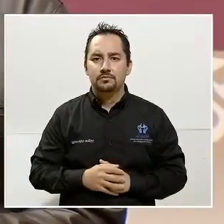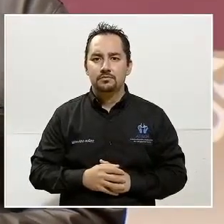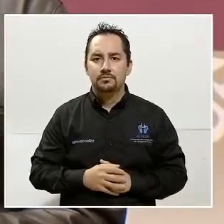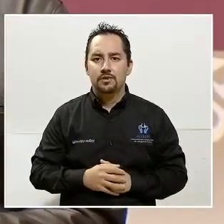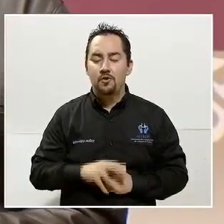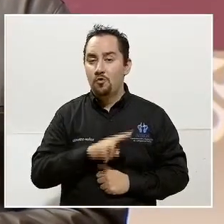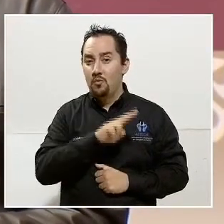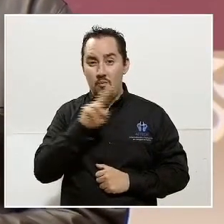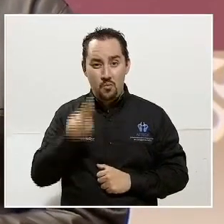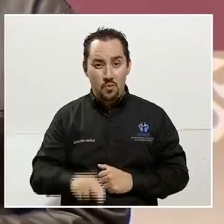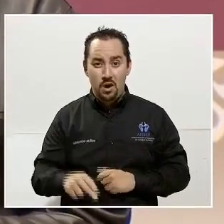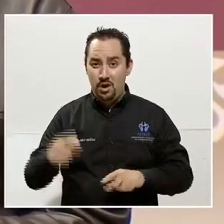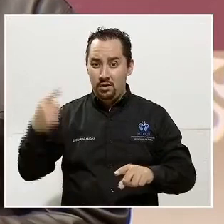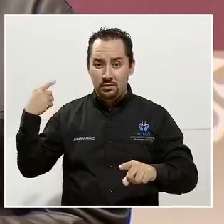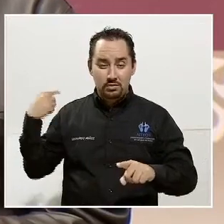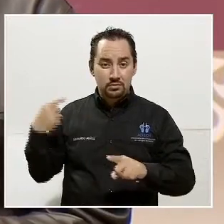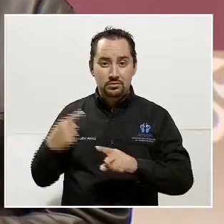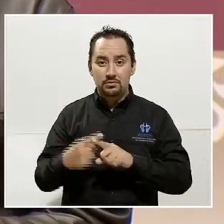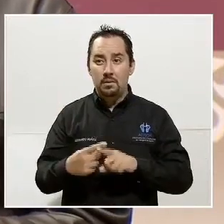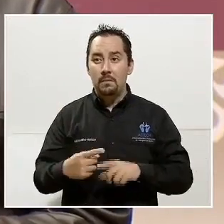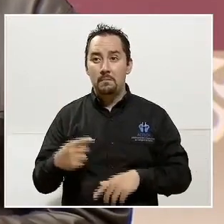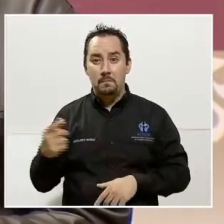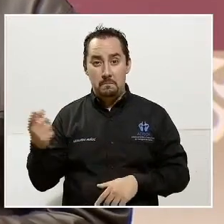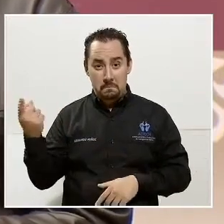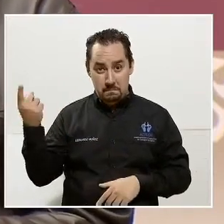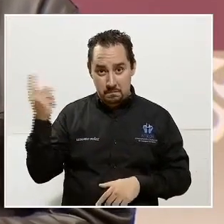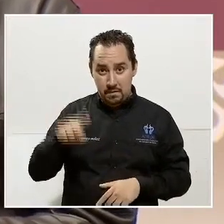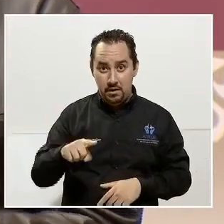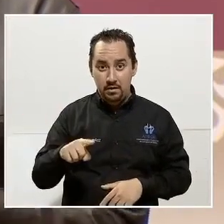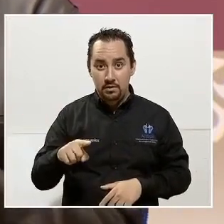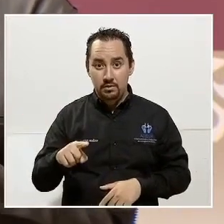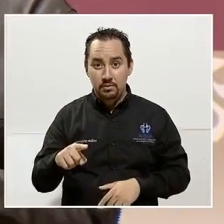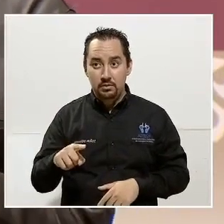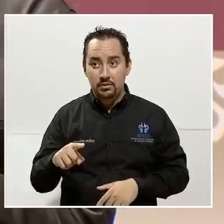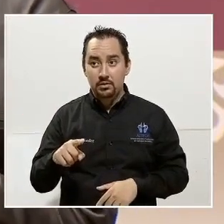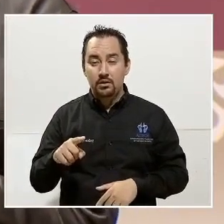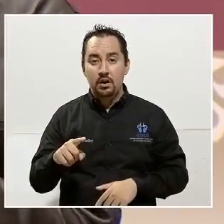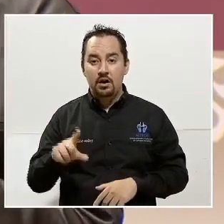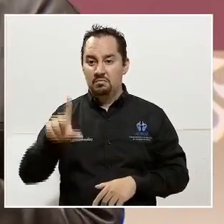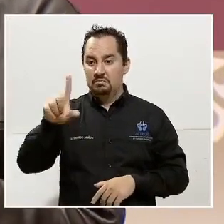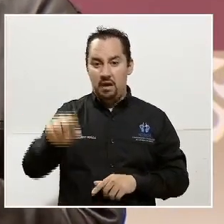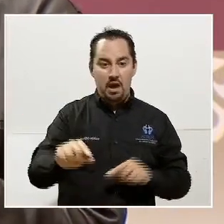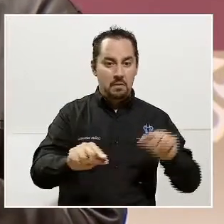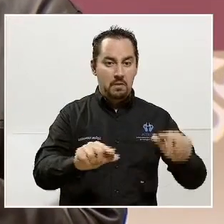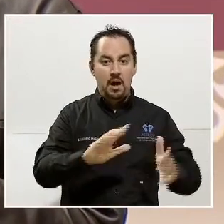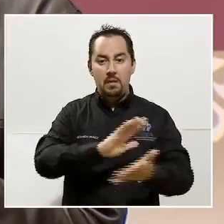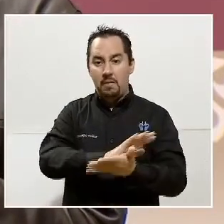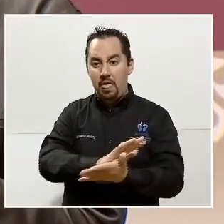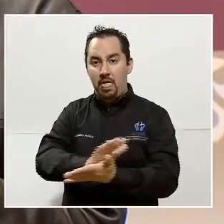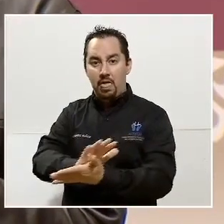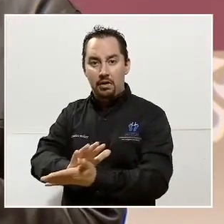jamás vamos a dar la orden de que se reprima a nadie.